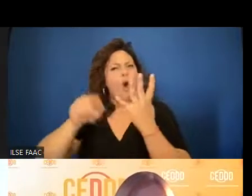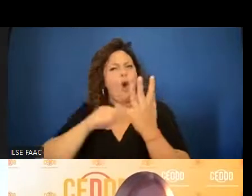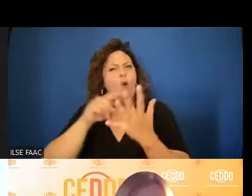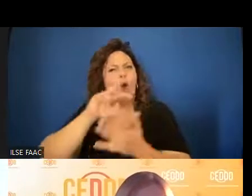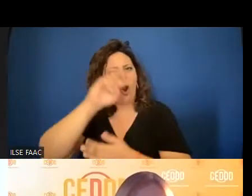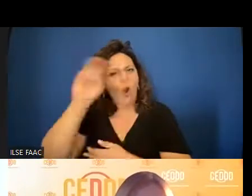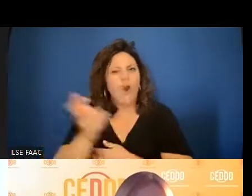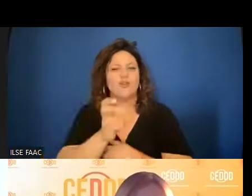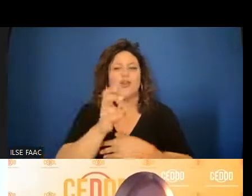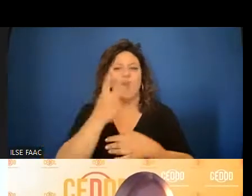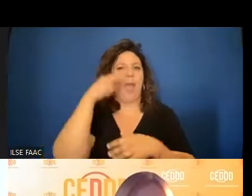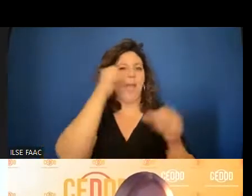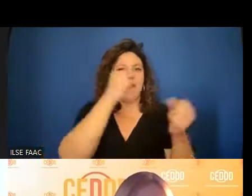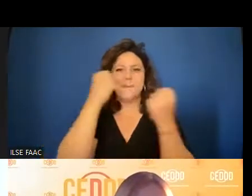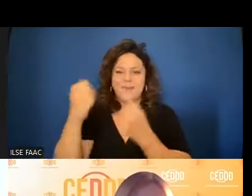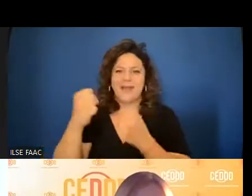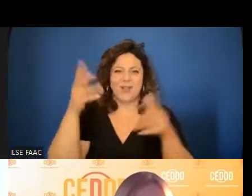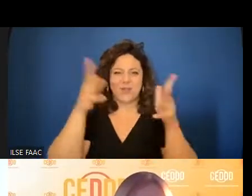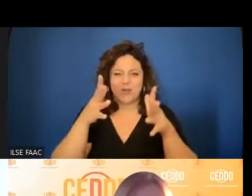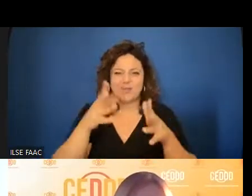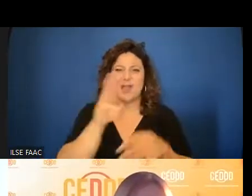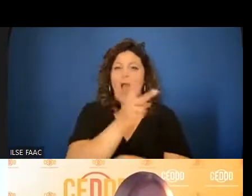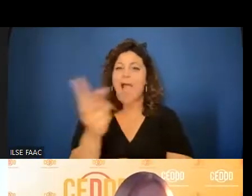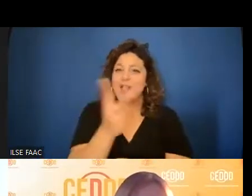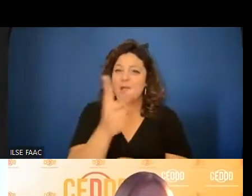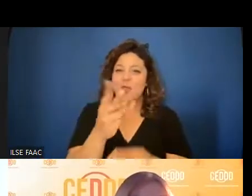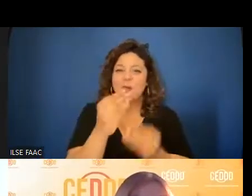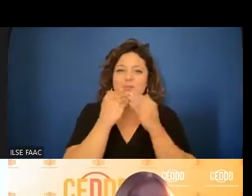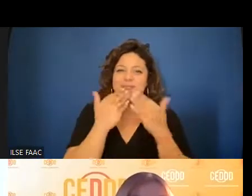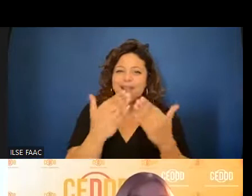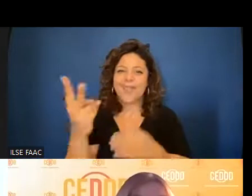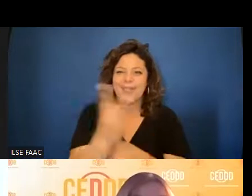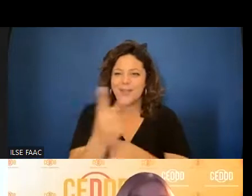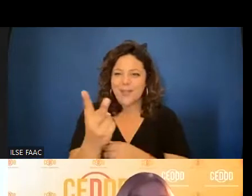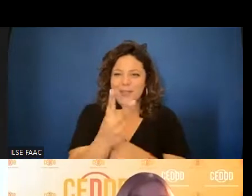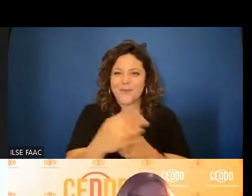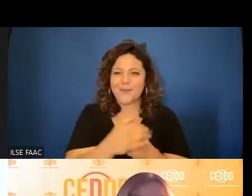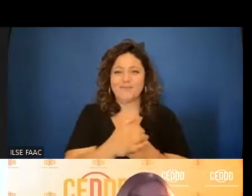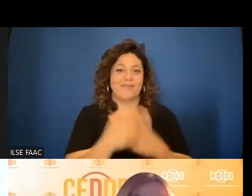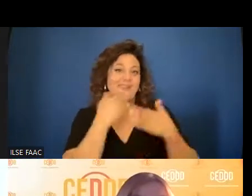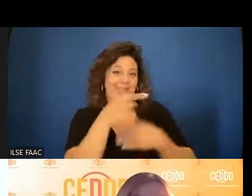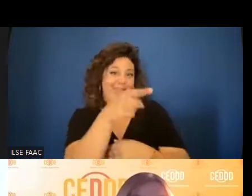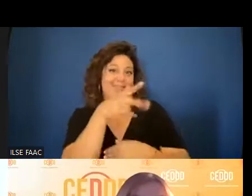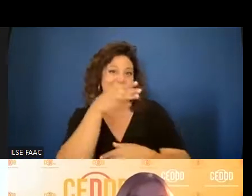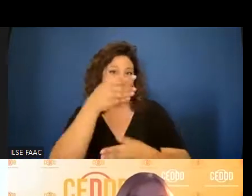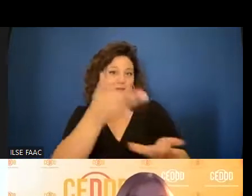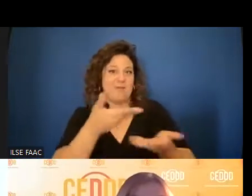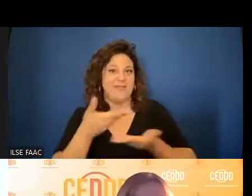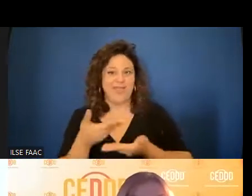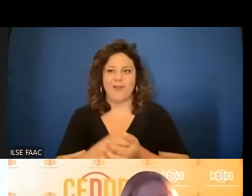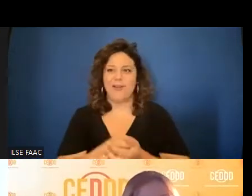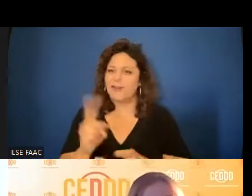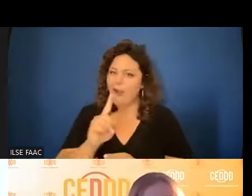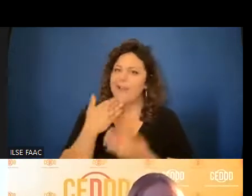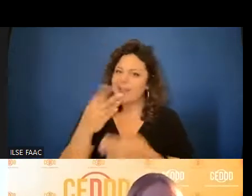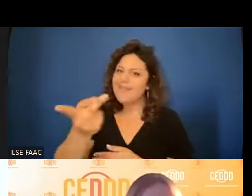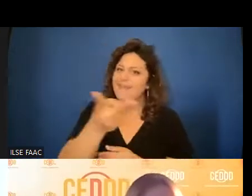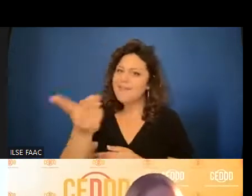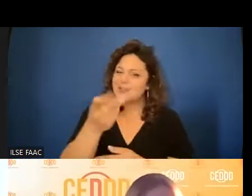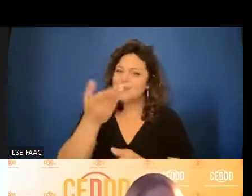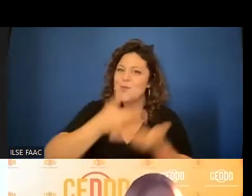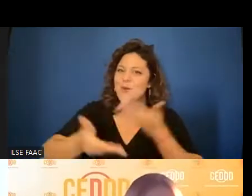Claro. Efectivamente, es un tema complejo y desde aquí pues aprovechamos para desear los